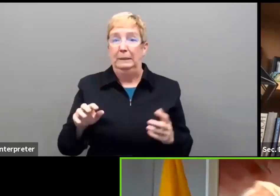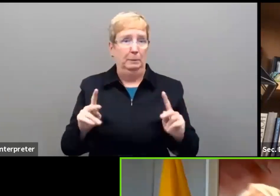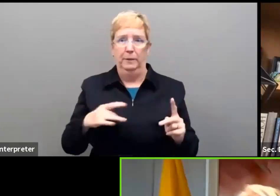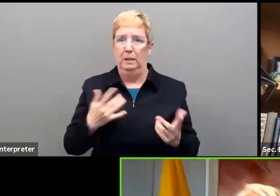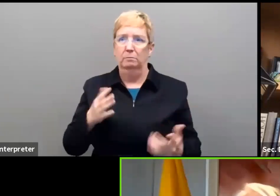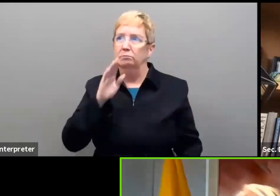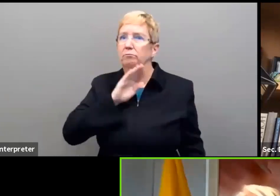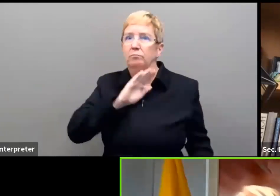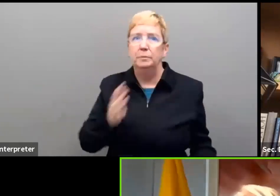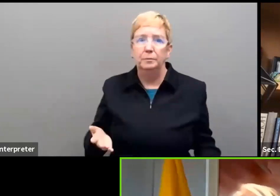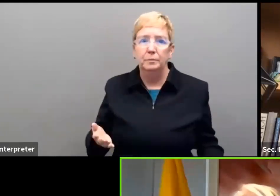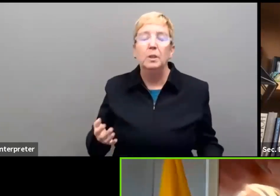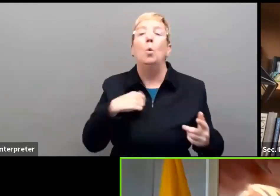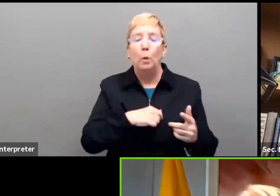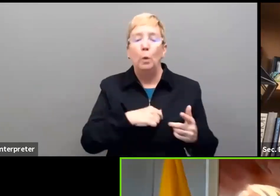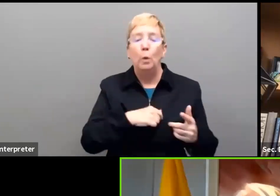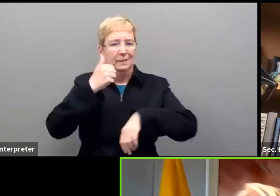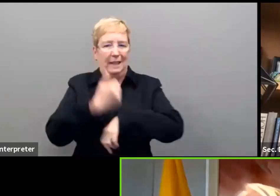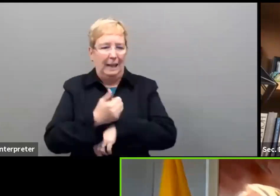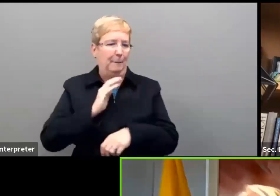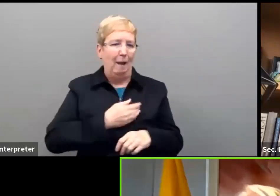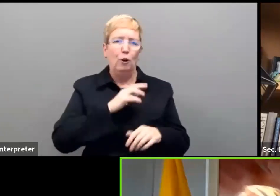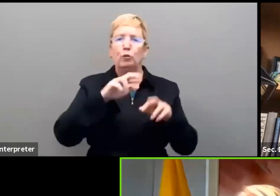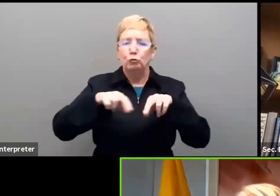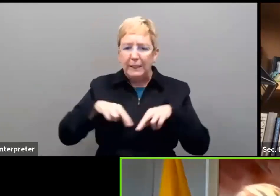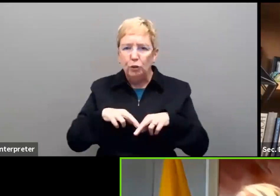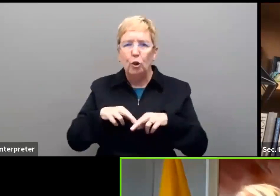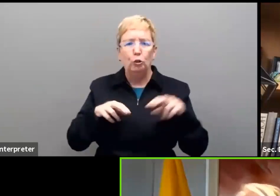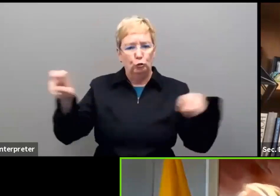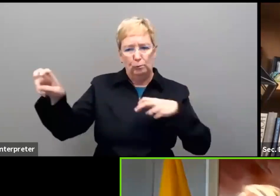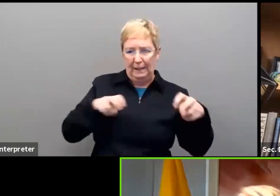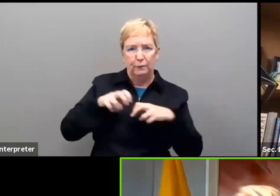a una cama del UTI. Eh,